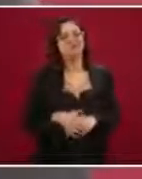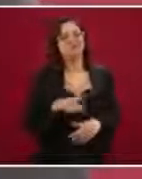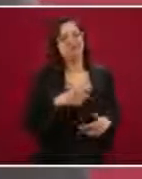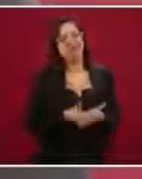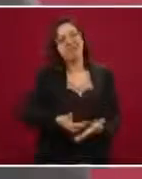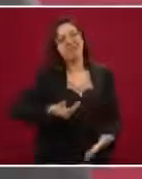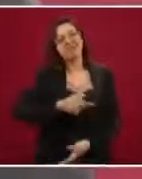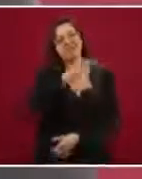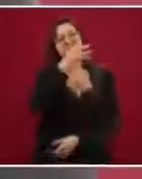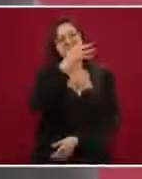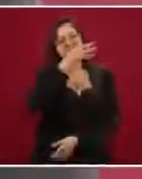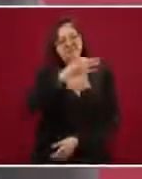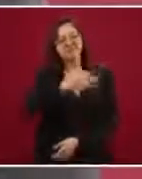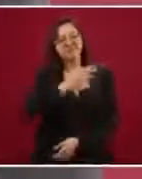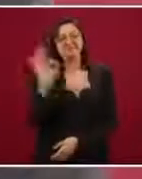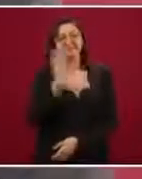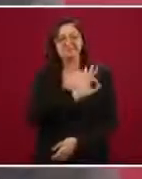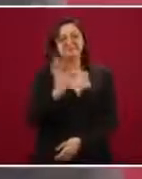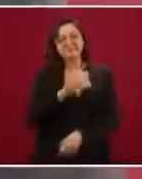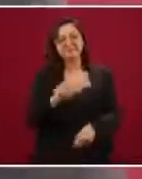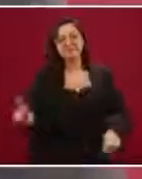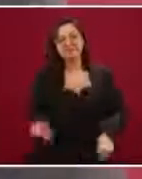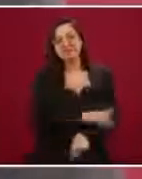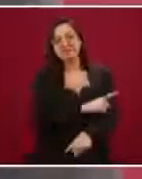que podían